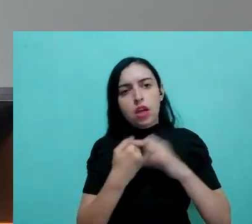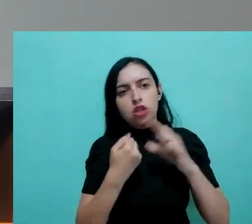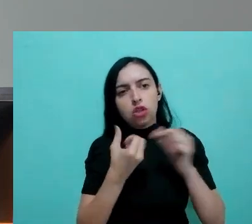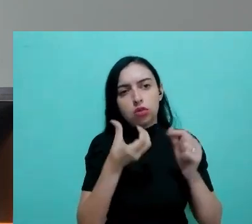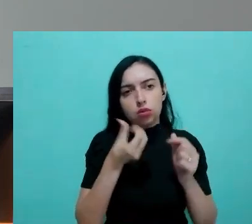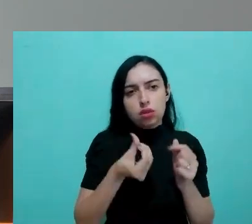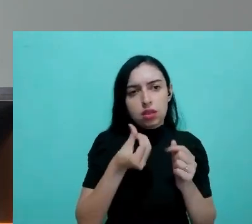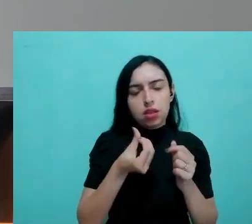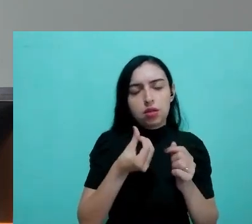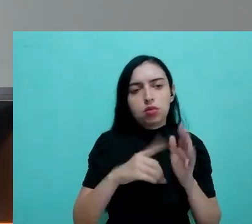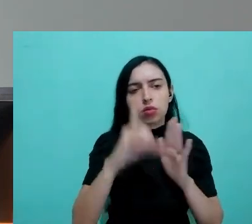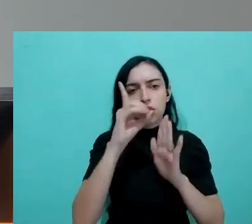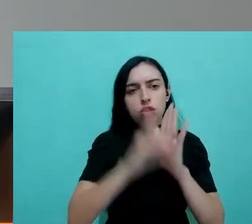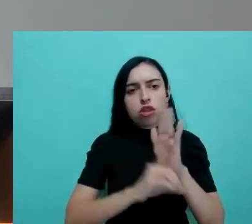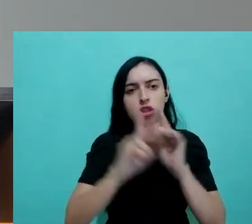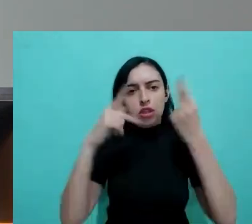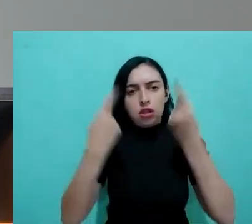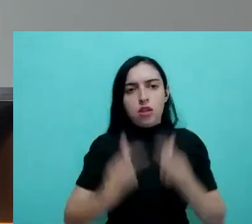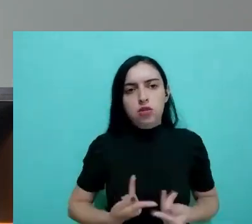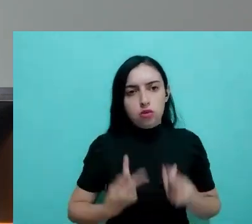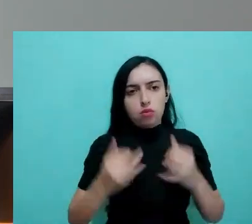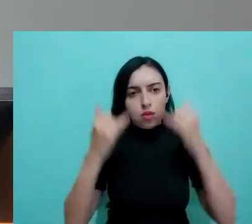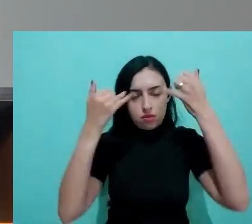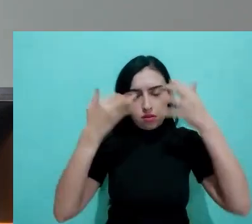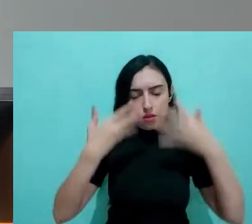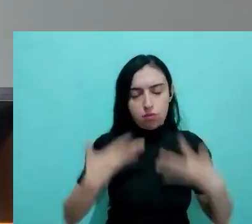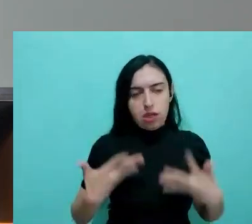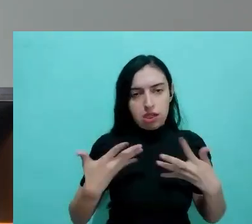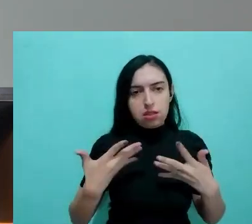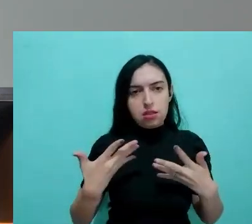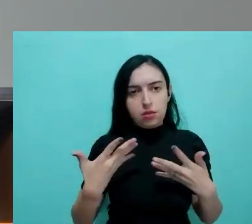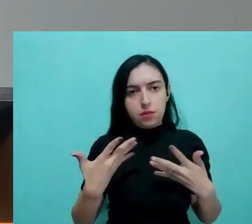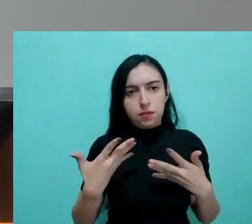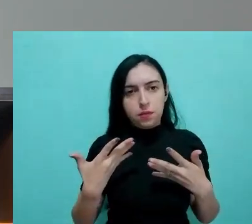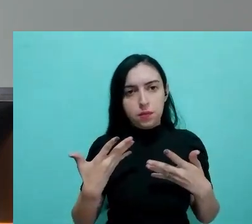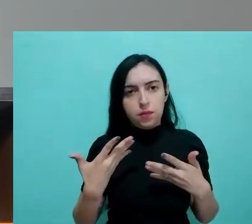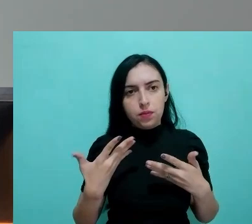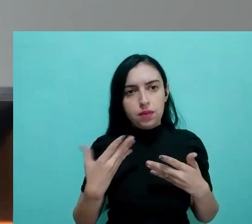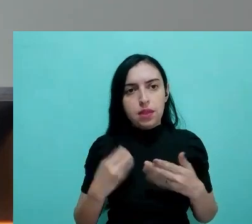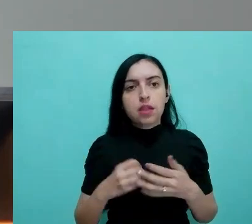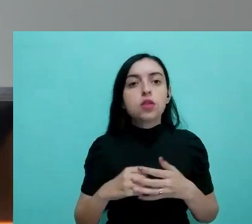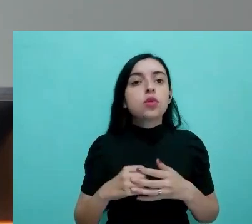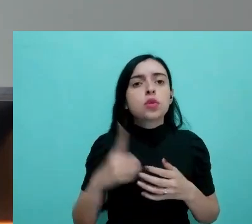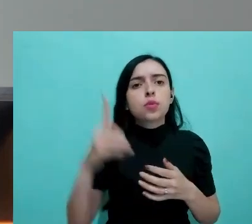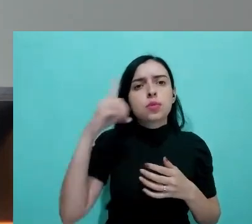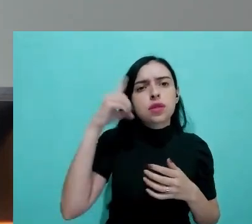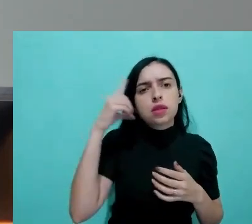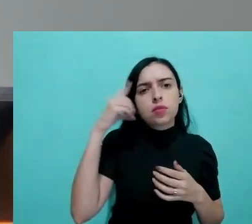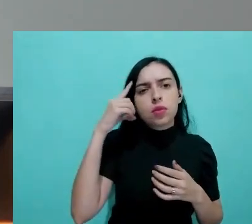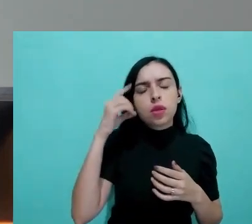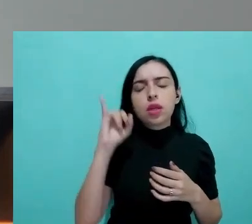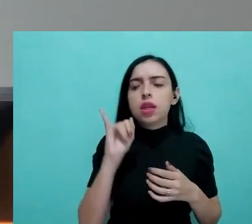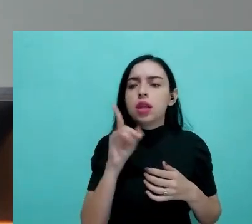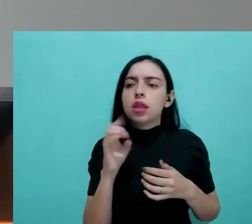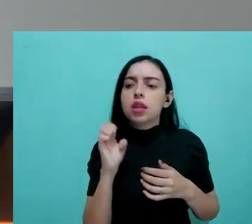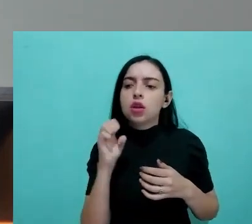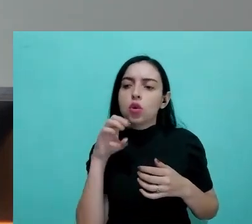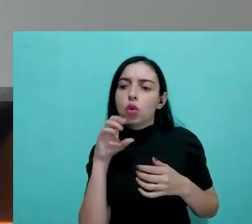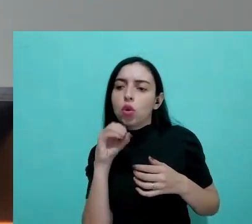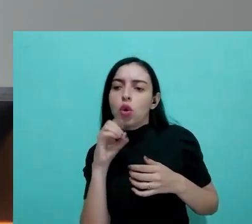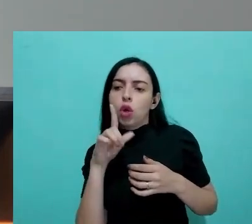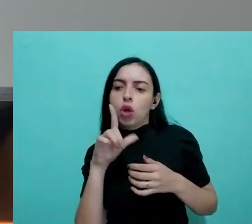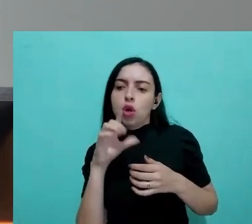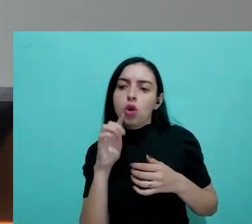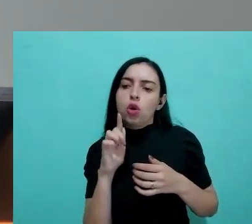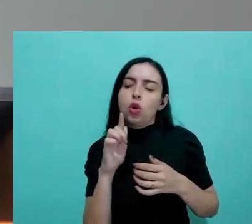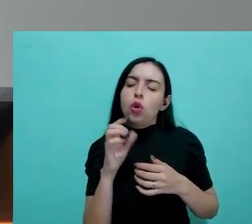Derechos Humanos. Eso es la ideología o la cultura legicentrista